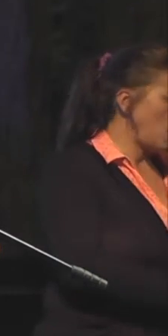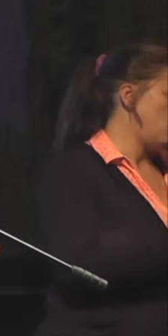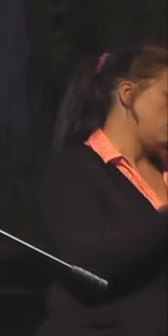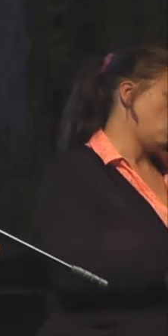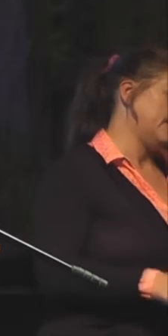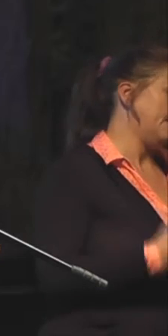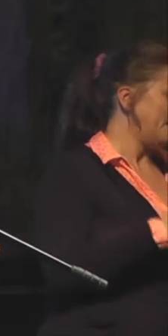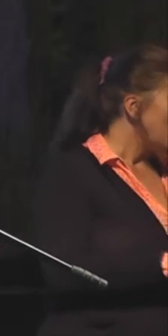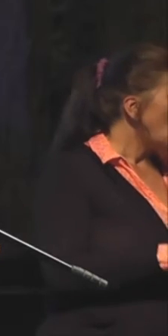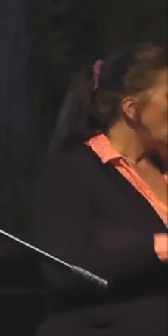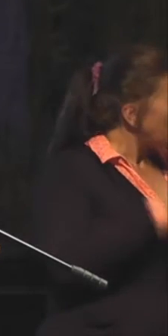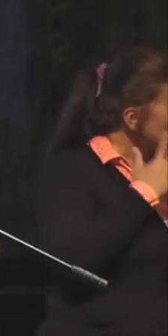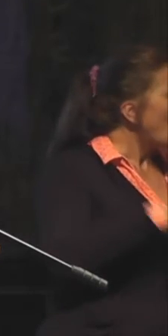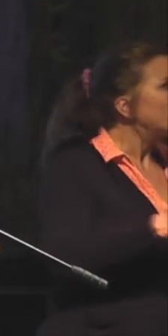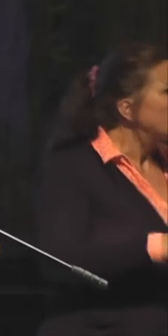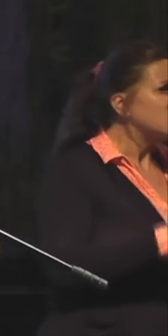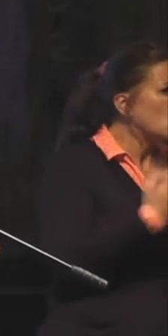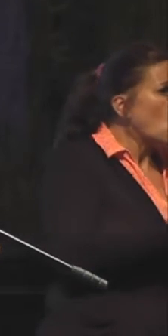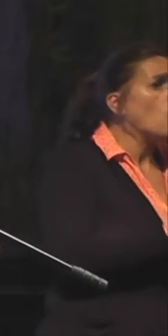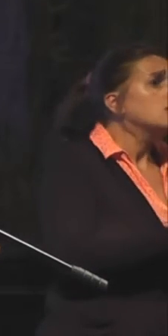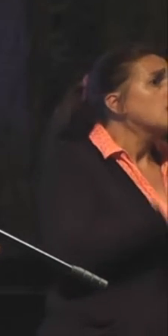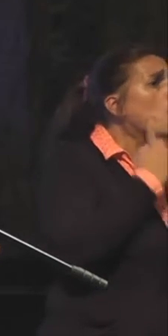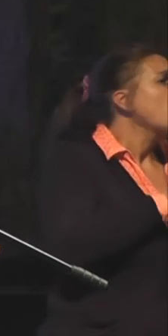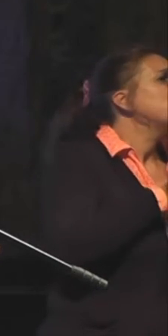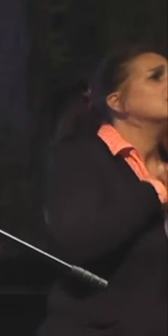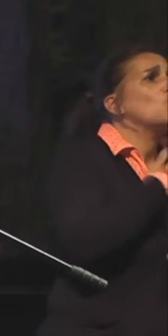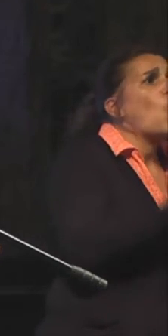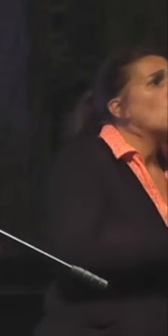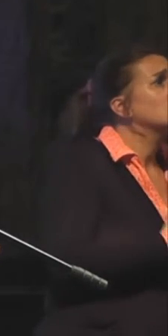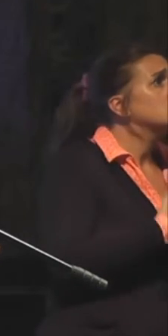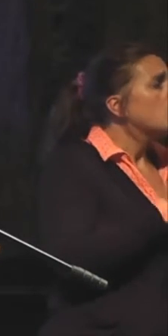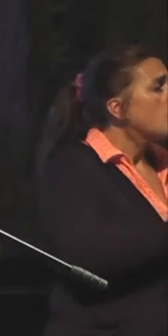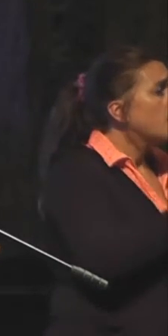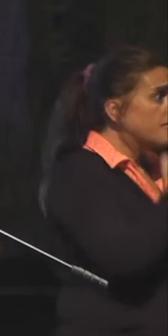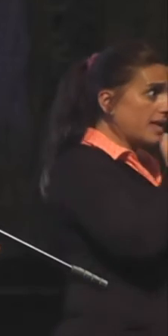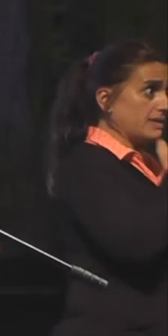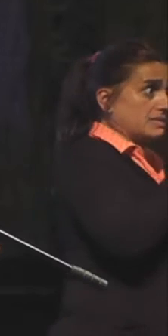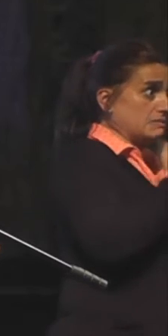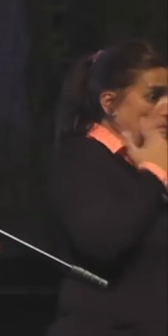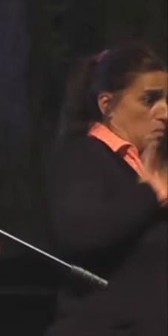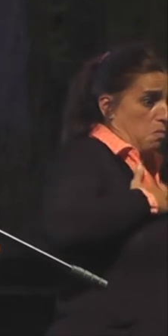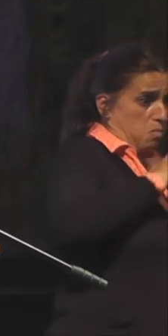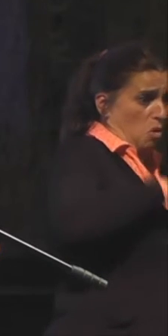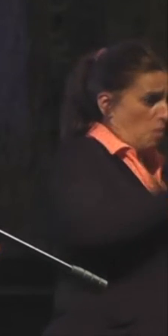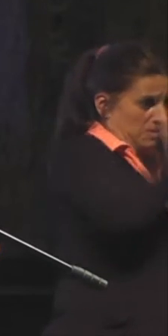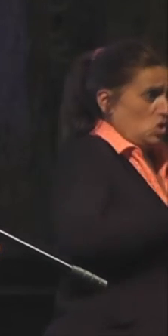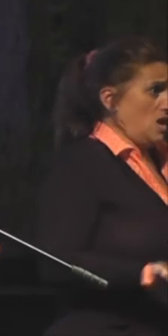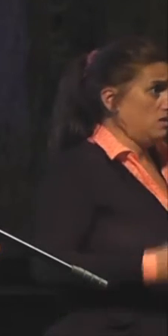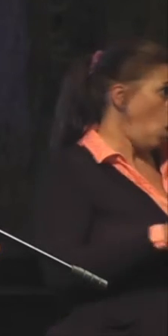esa convivencia que cada uno de nosotros tenemos de pasiones y de intereses legítimos personales por